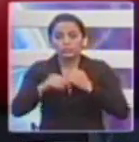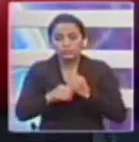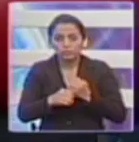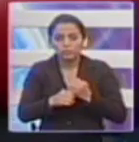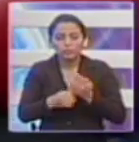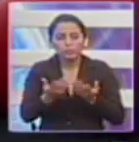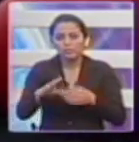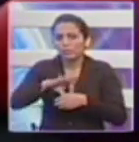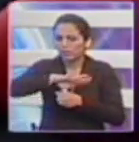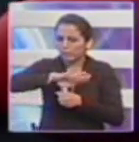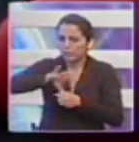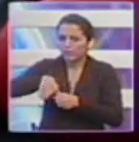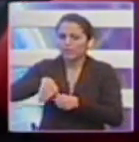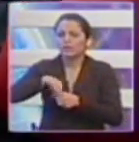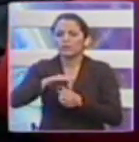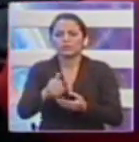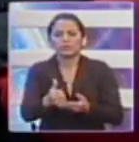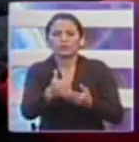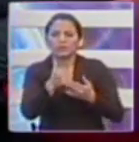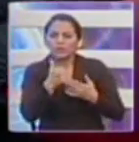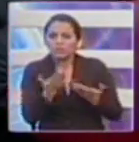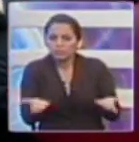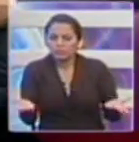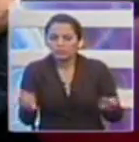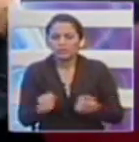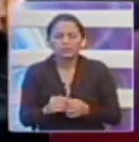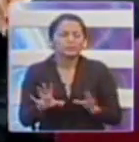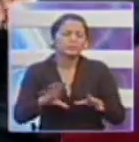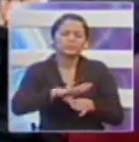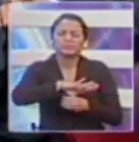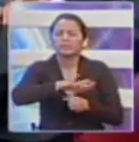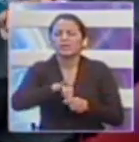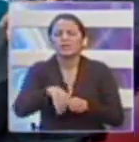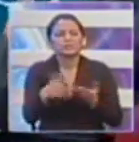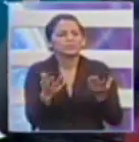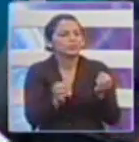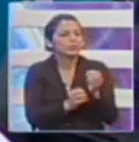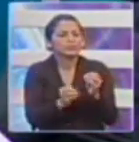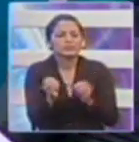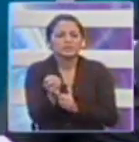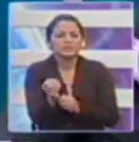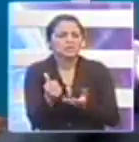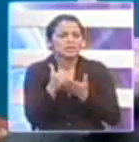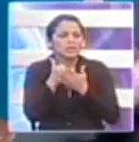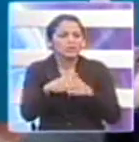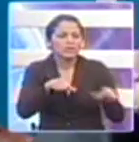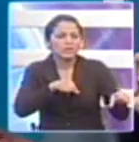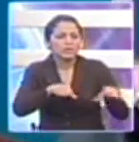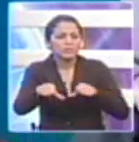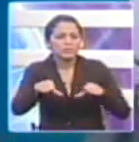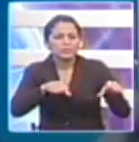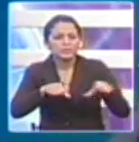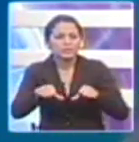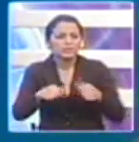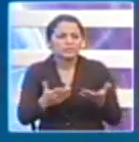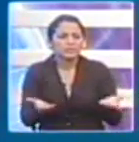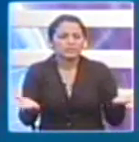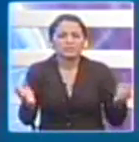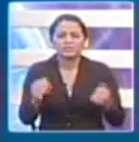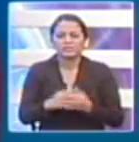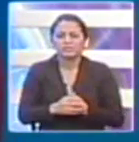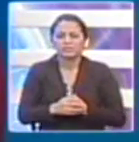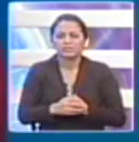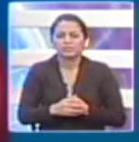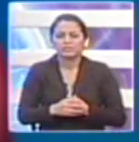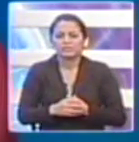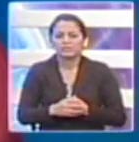para eso están los consulados. Las embajadas son oficinas administrativas que de paso han sido utilizadas. ¿Y quién garantiza que no sea una oficina administrativa un ministerio del